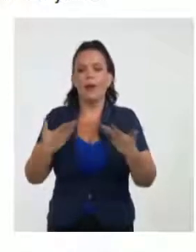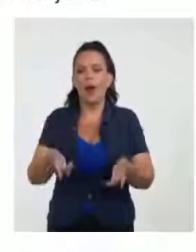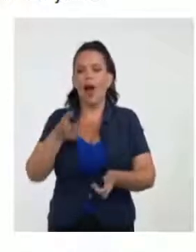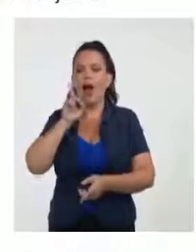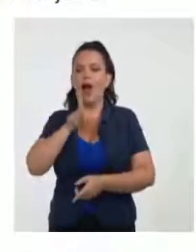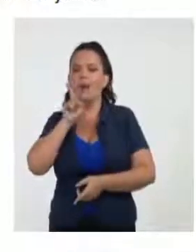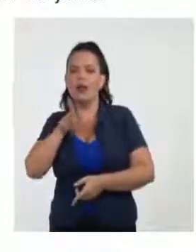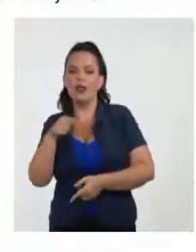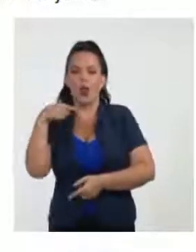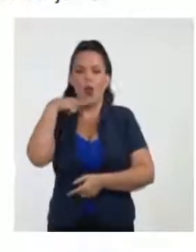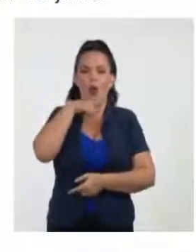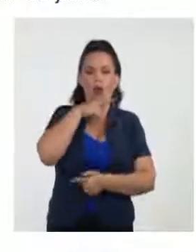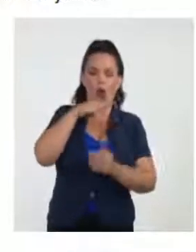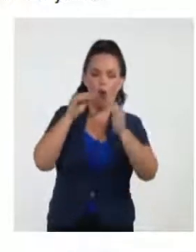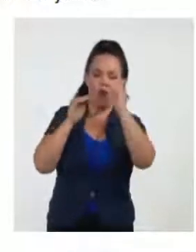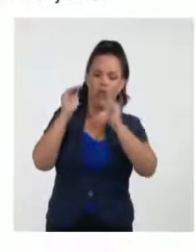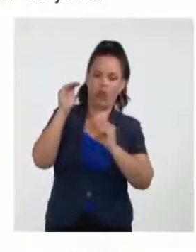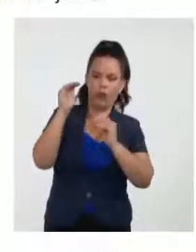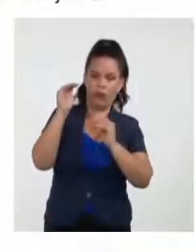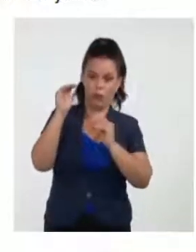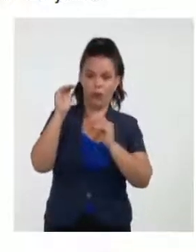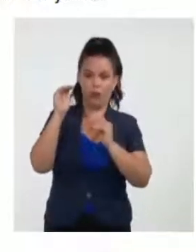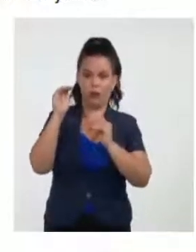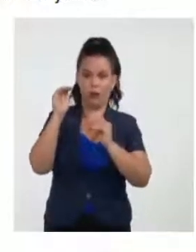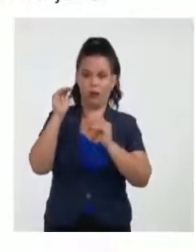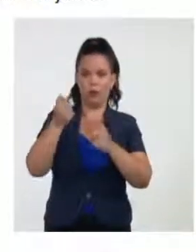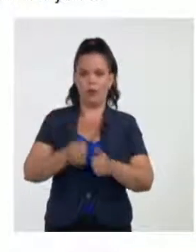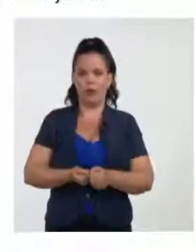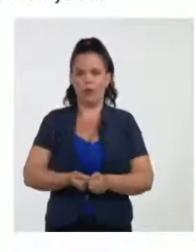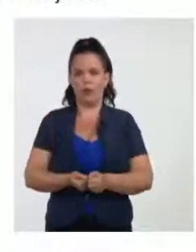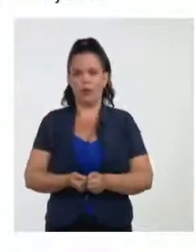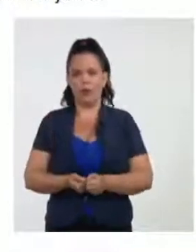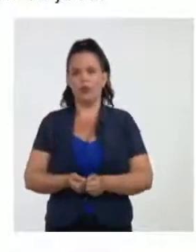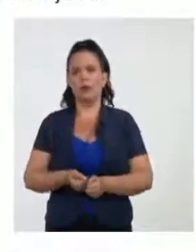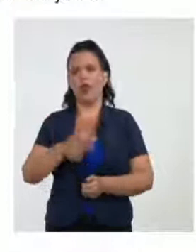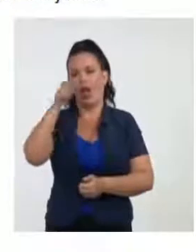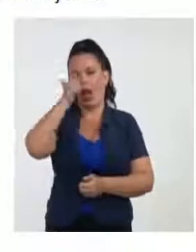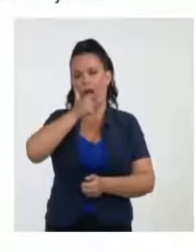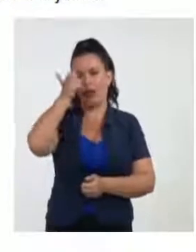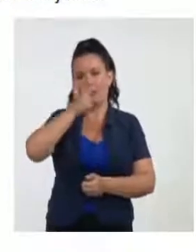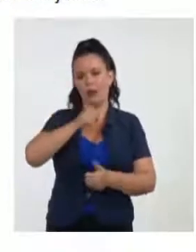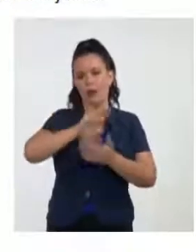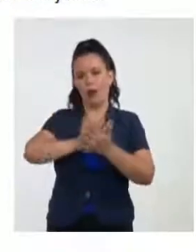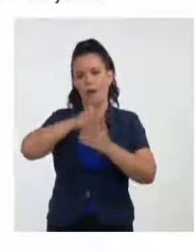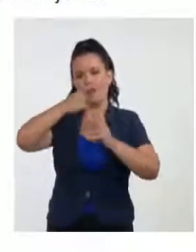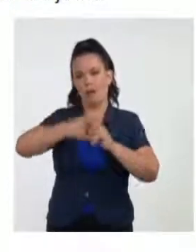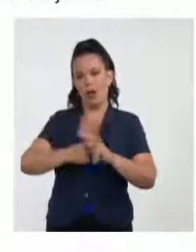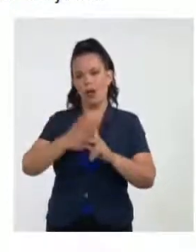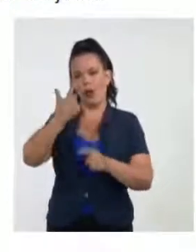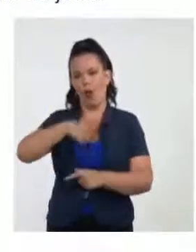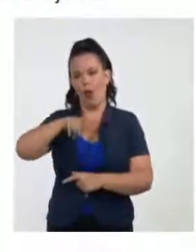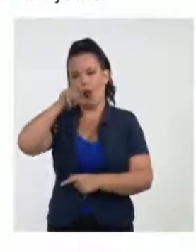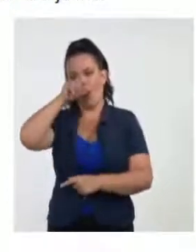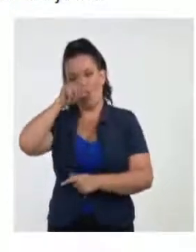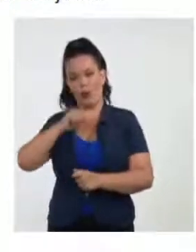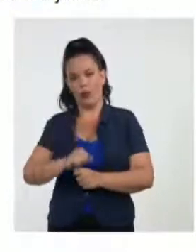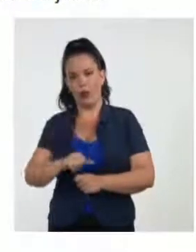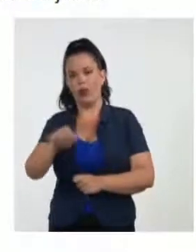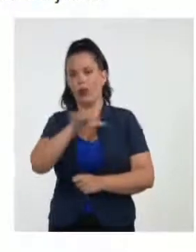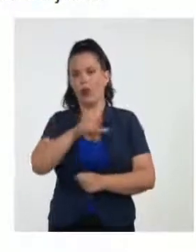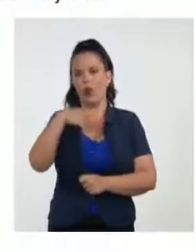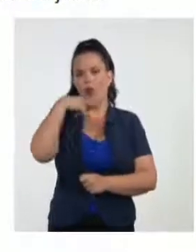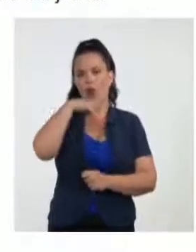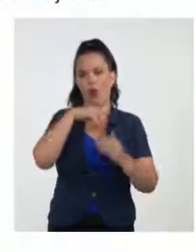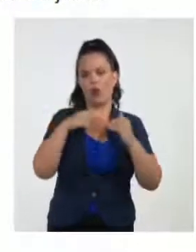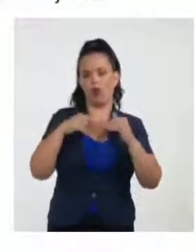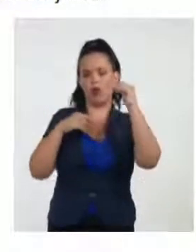que predominan. Sí, en abril, mayo, junio estuvo Beta como la predominante. Correcto. Ya en julio es Delta la predominante. Es Delta. ¿Y qué pasa?